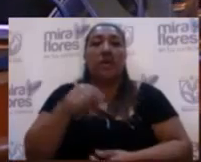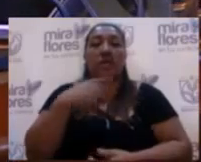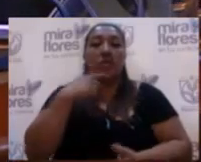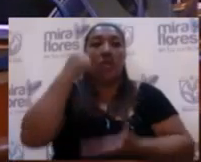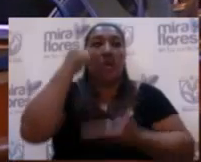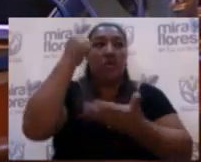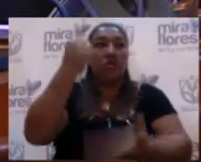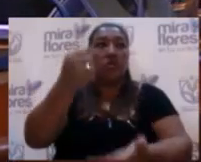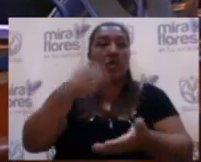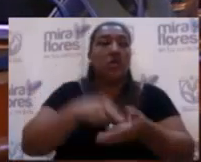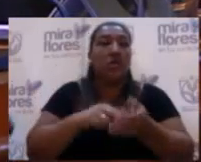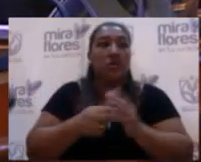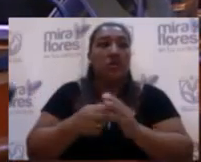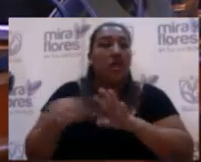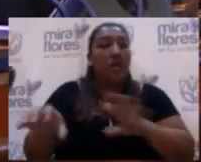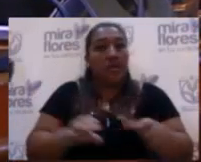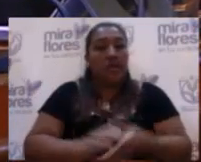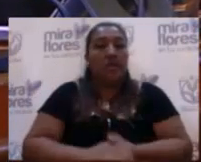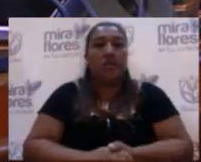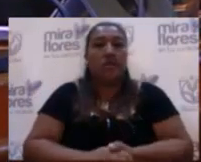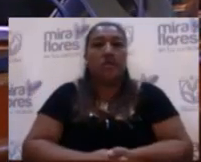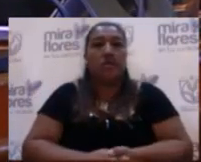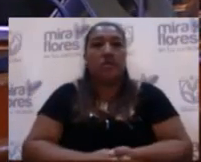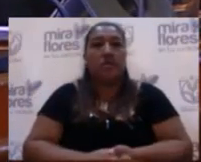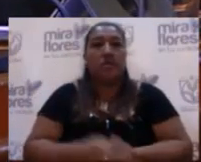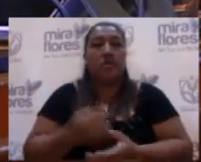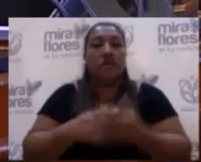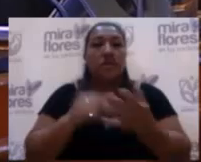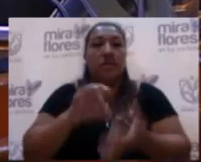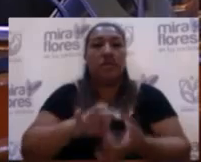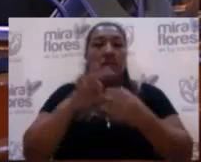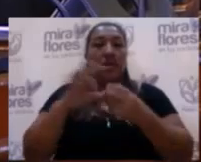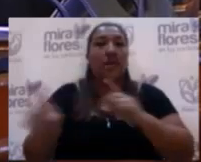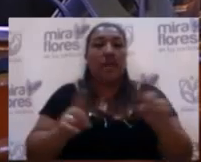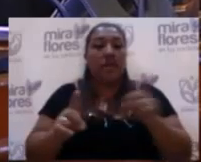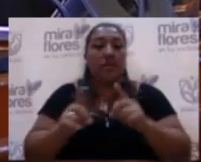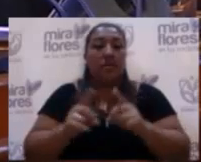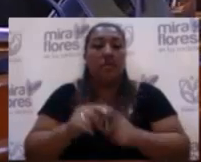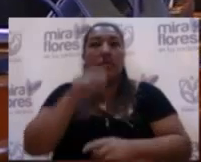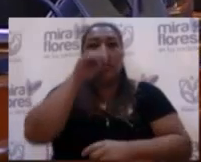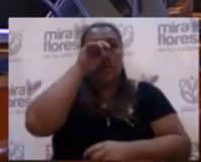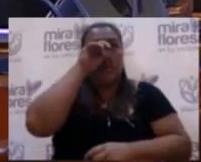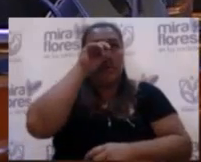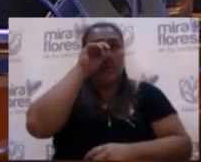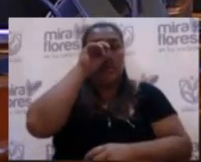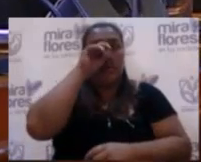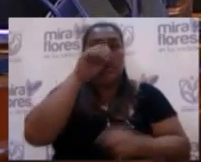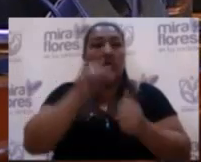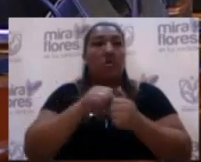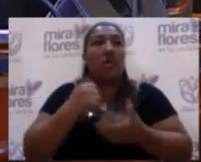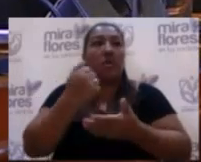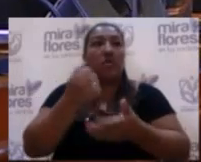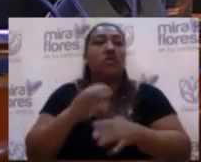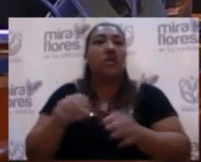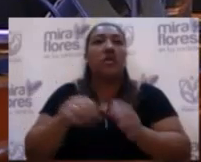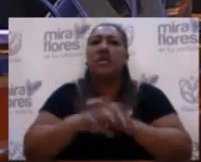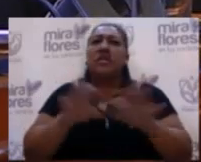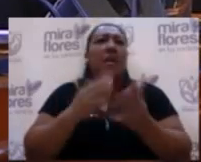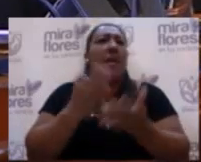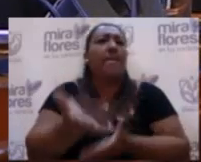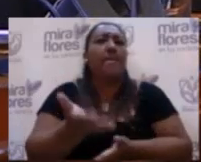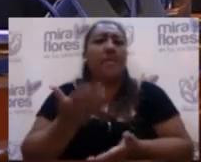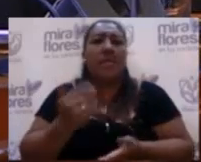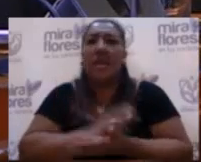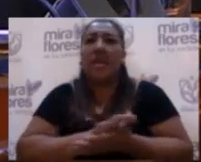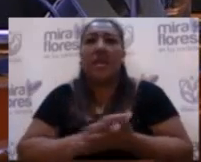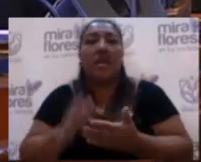que hace la empresa Stimulus S.A., especialista en la dirección y gestión de eventos. La donación la hace sin exigencia